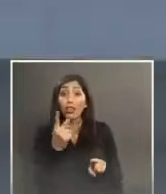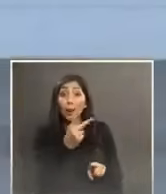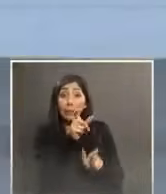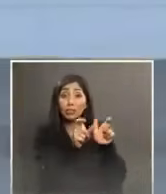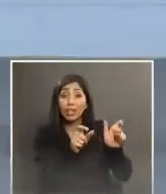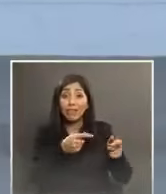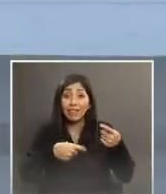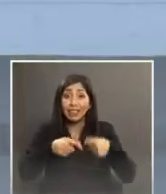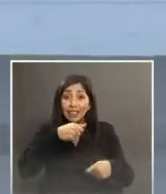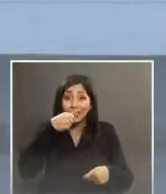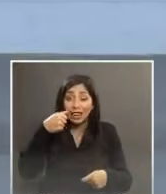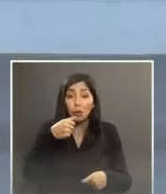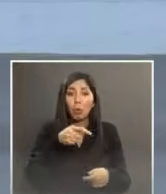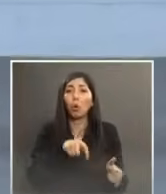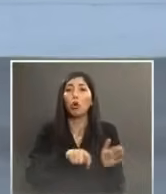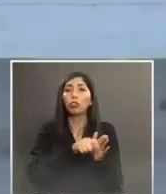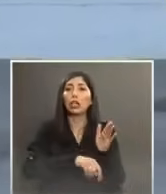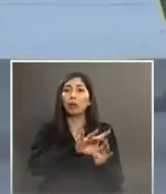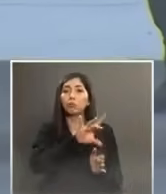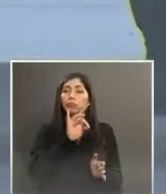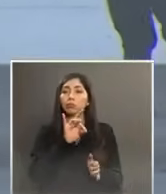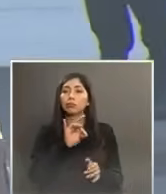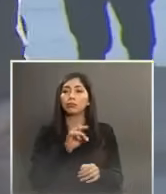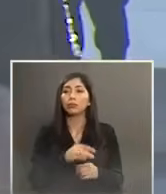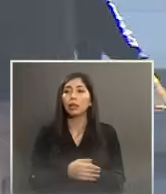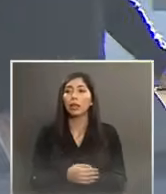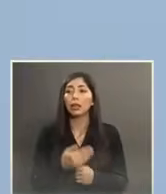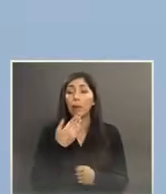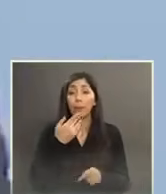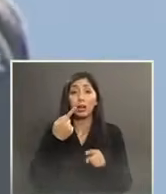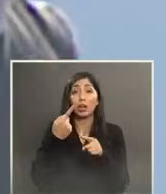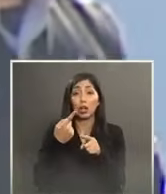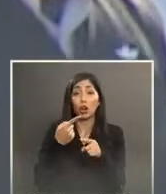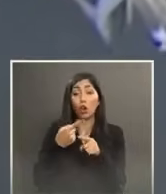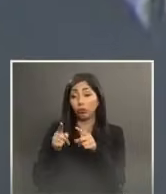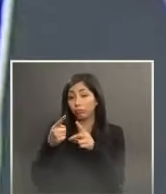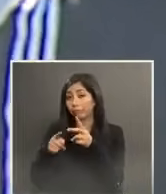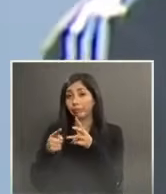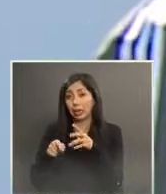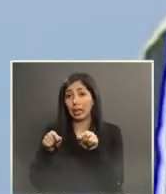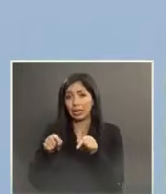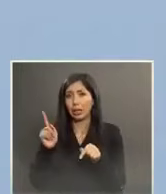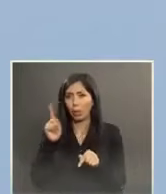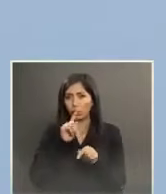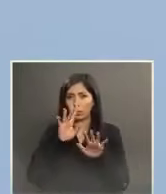Otras aristas en la trama más mediática de la última década.